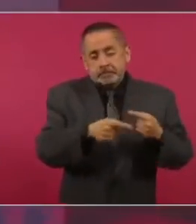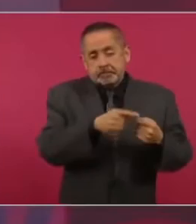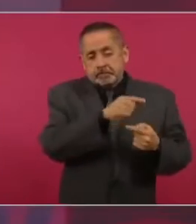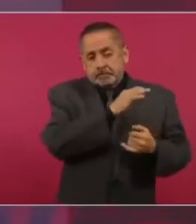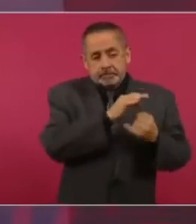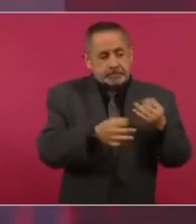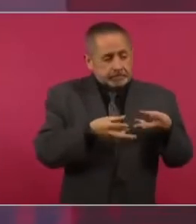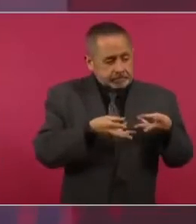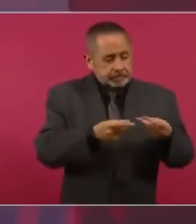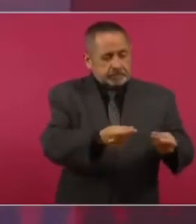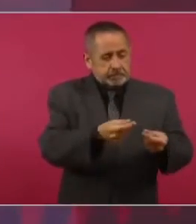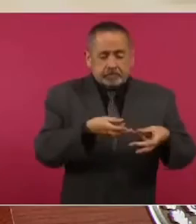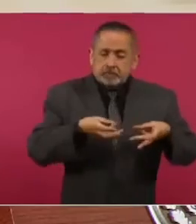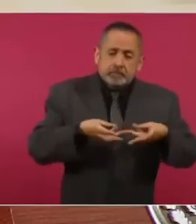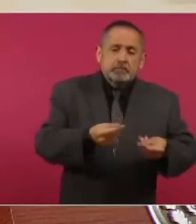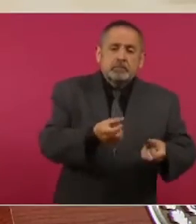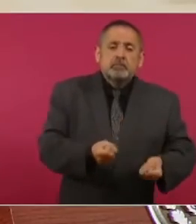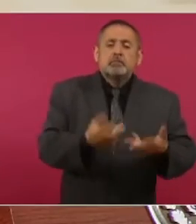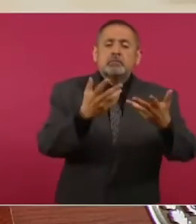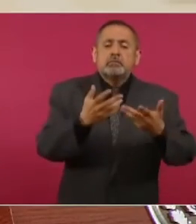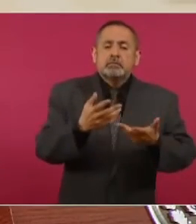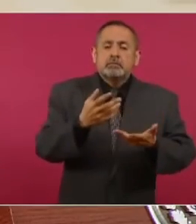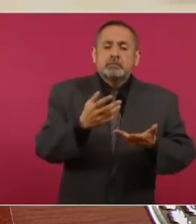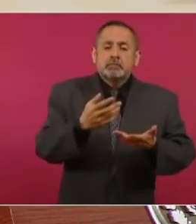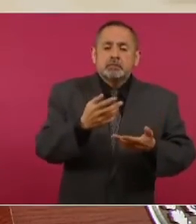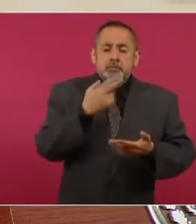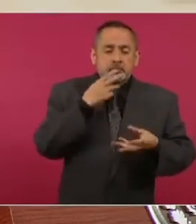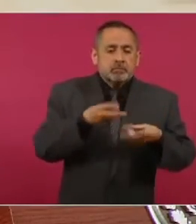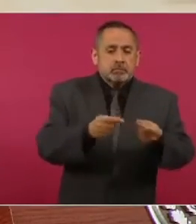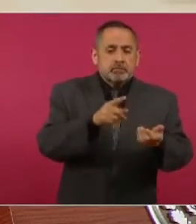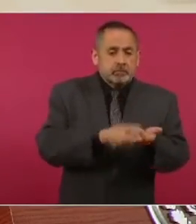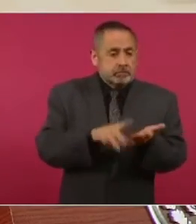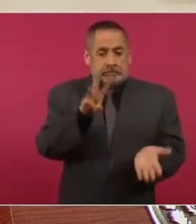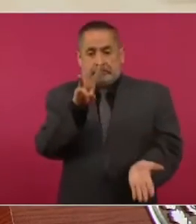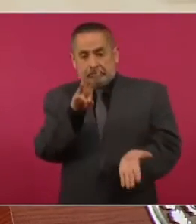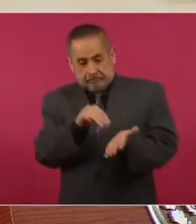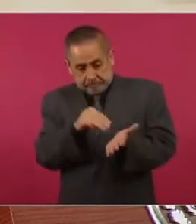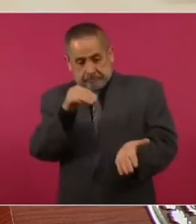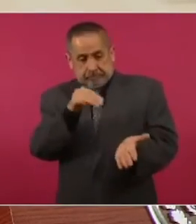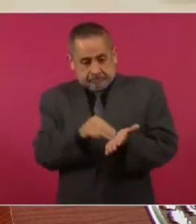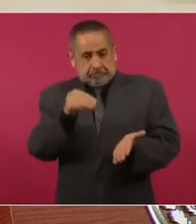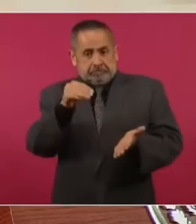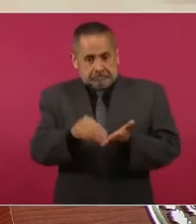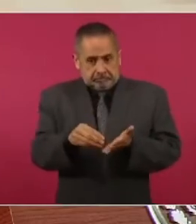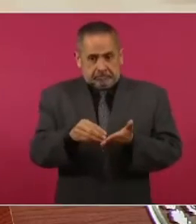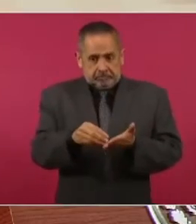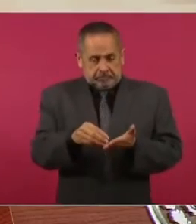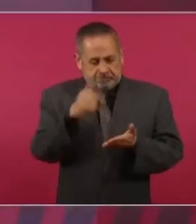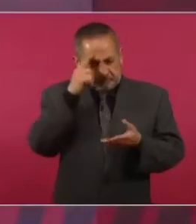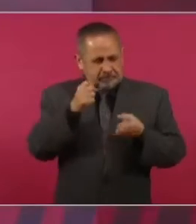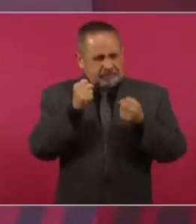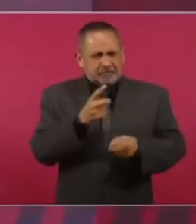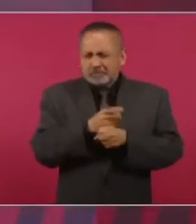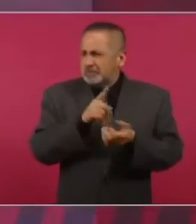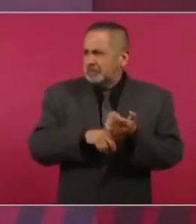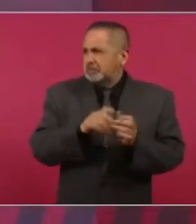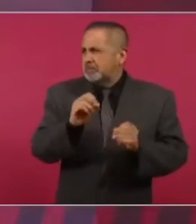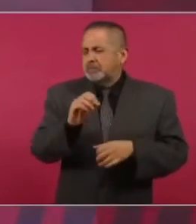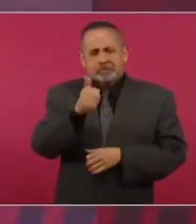no eran 200 millones, sino eran 3,000 millones o